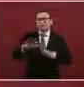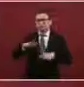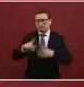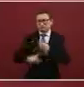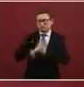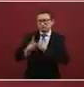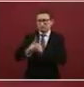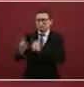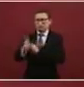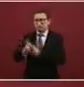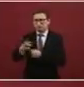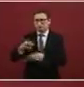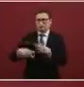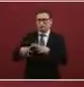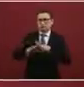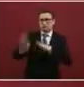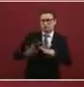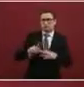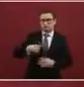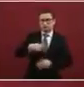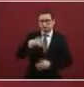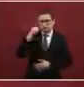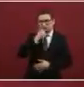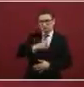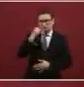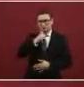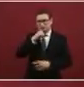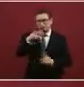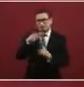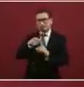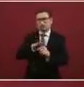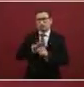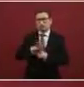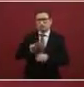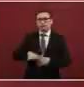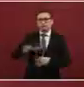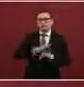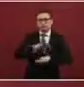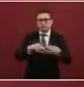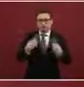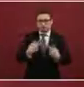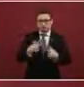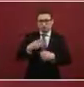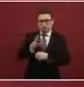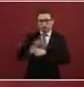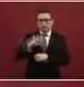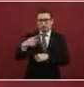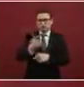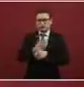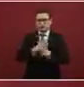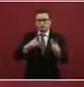Nuestra causa, que debe ser siempre brújula de defensa de las libertades y de los derechos de